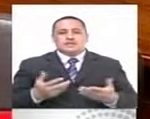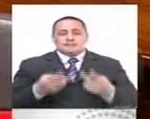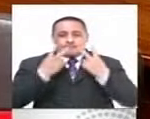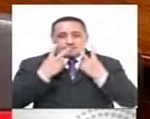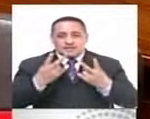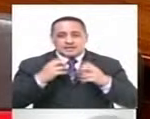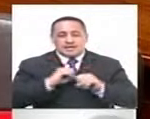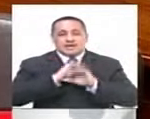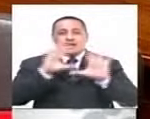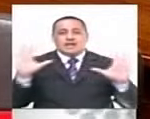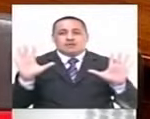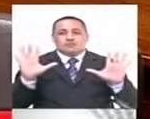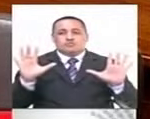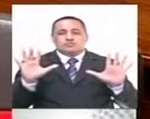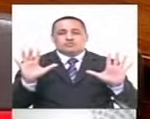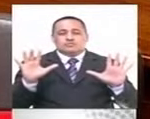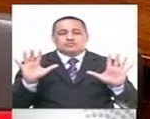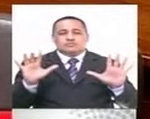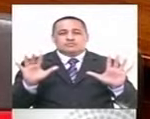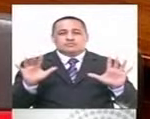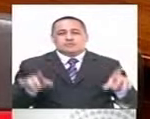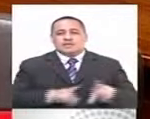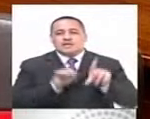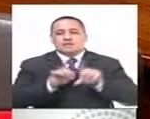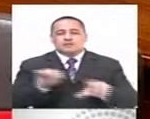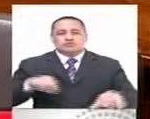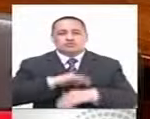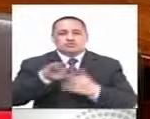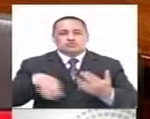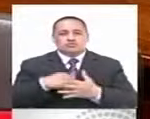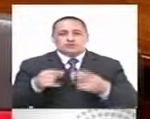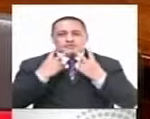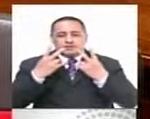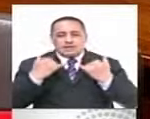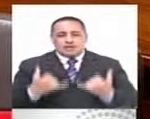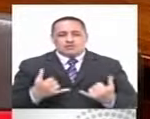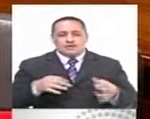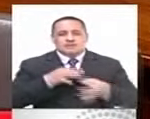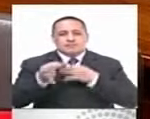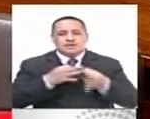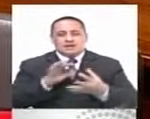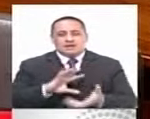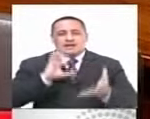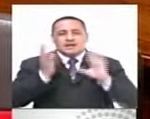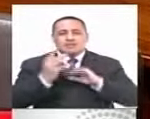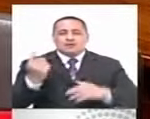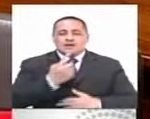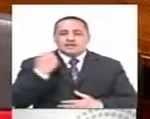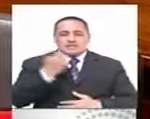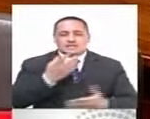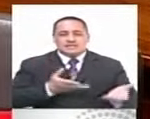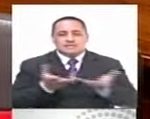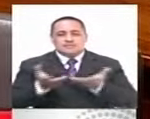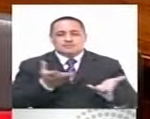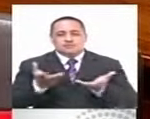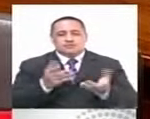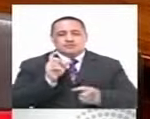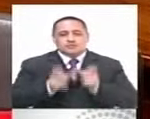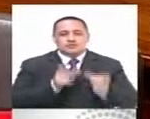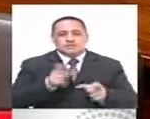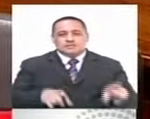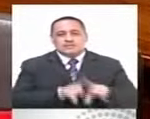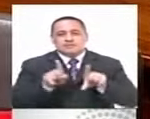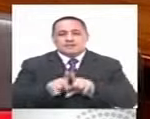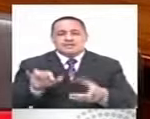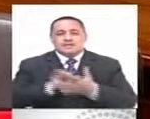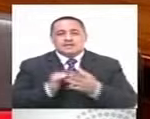con atención todo el asunto vinculado a la reforma del servicio civil. Así